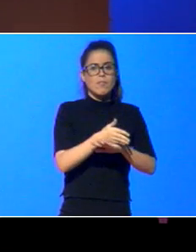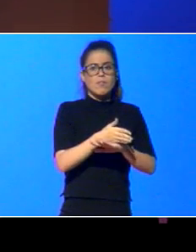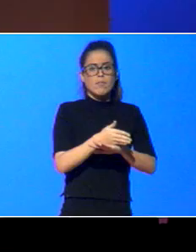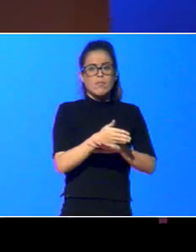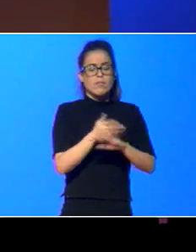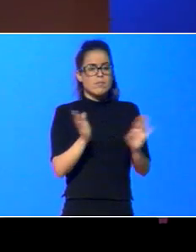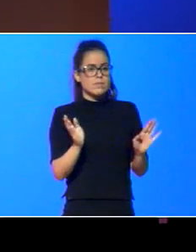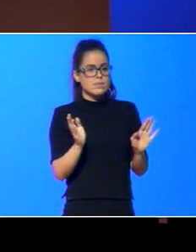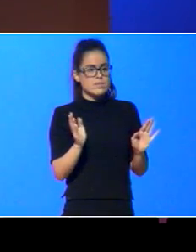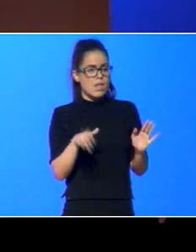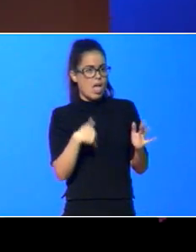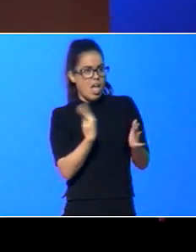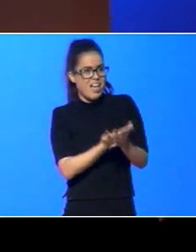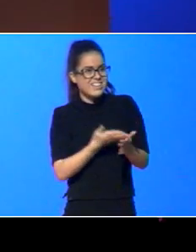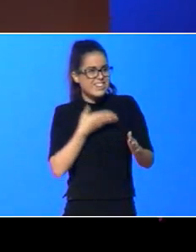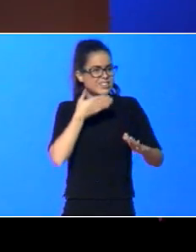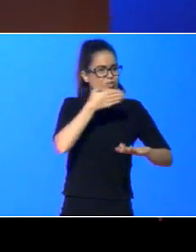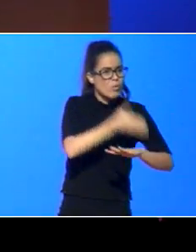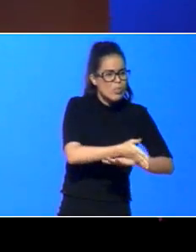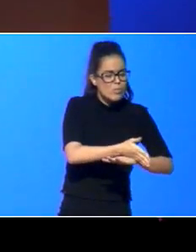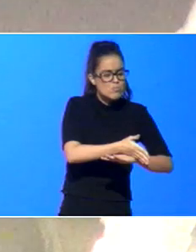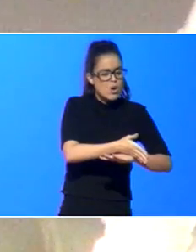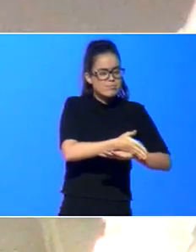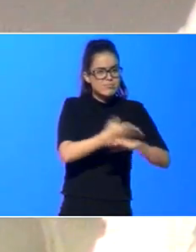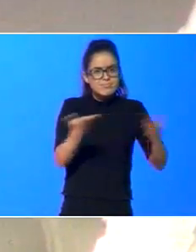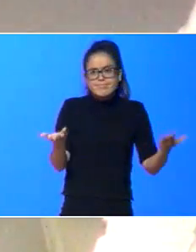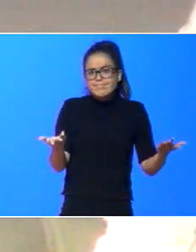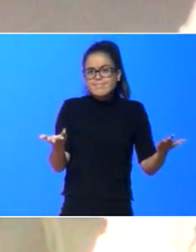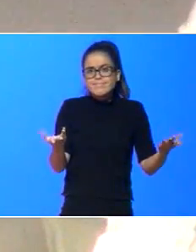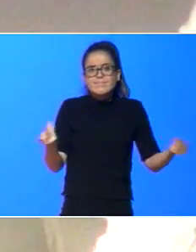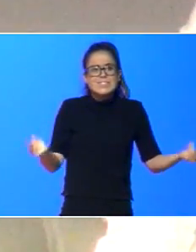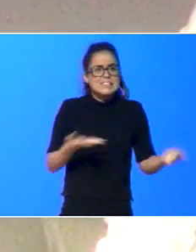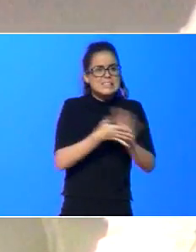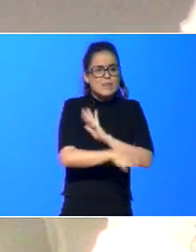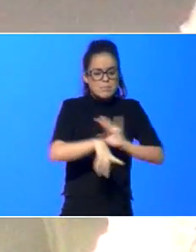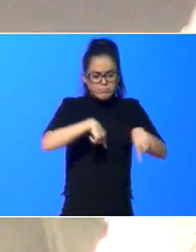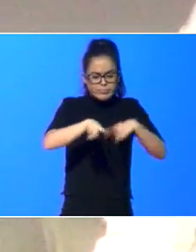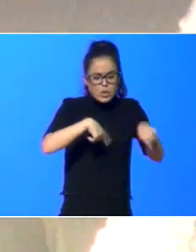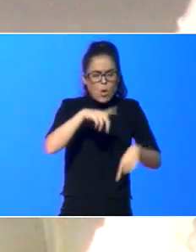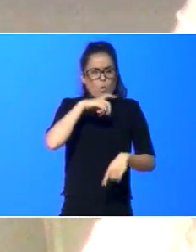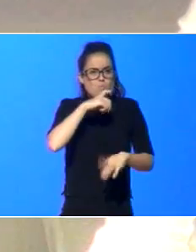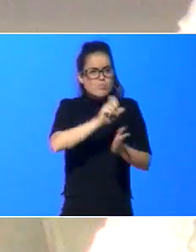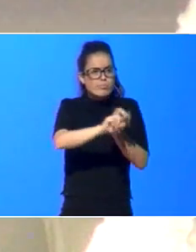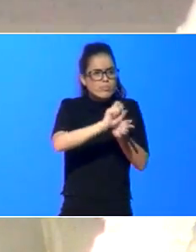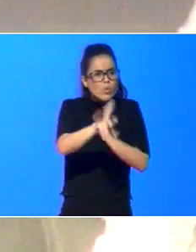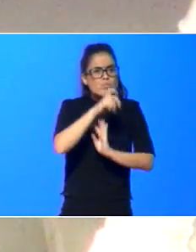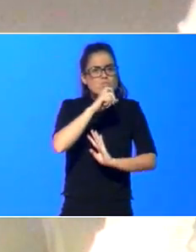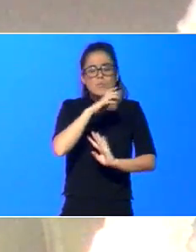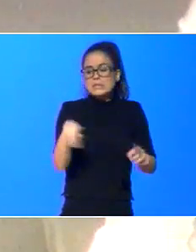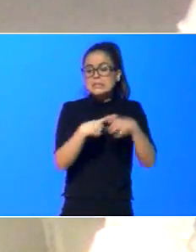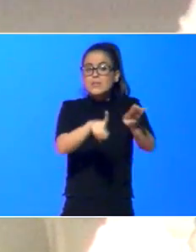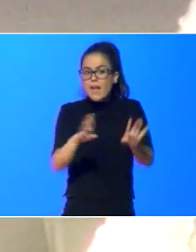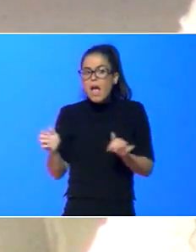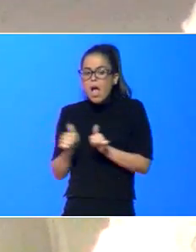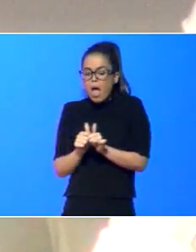vas, cómo llegas al colegio por la mañana, cómo te desplazas es importante. Y no es lo mismo llegar con una persona que te acompaña al centro